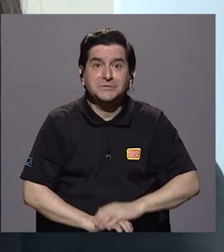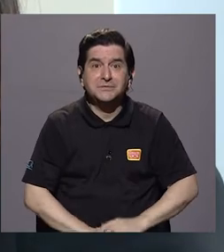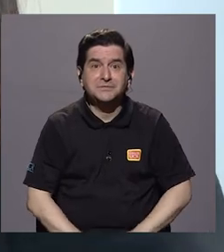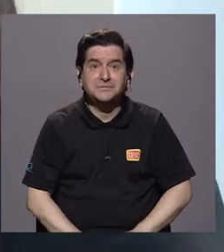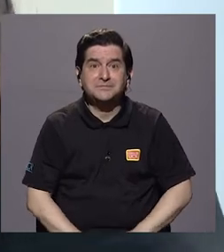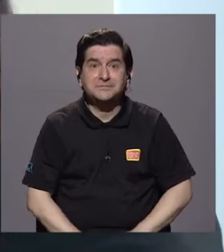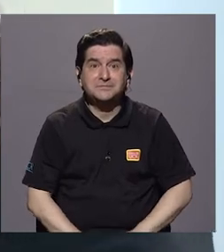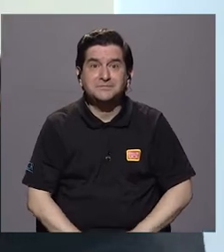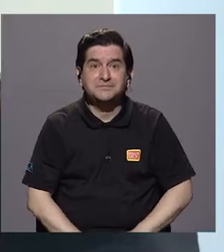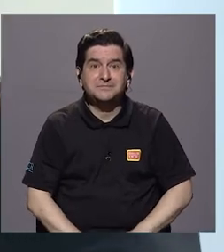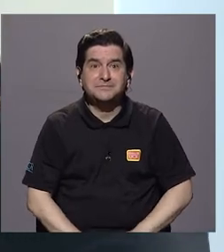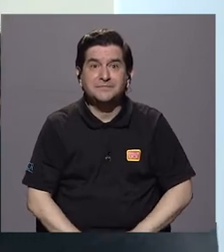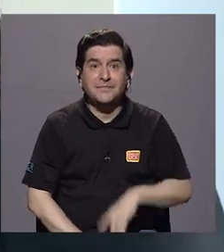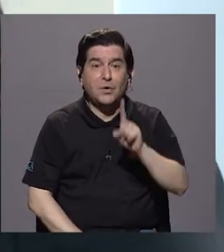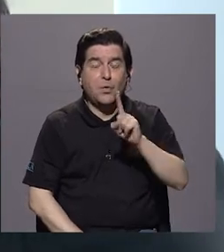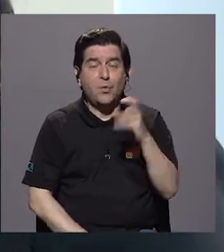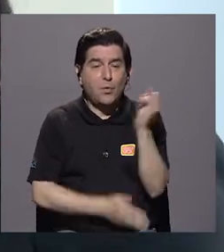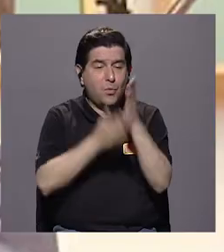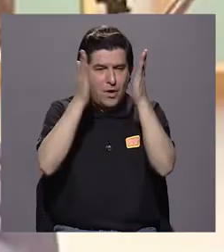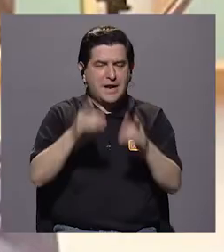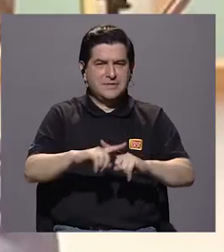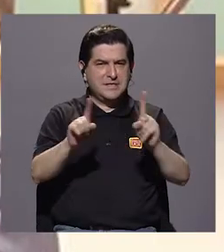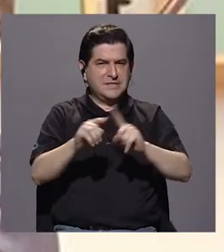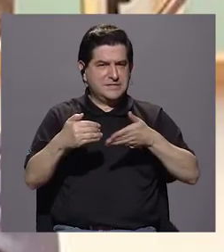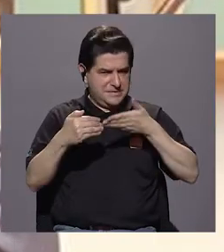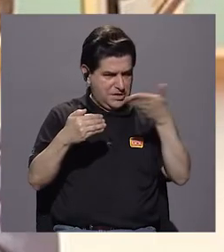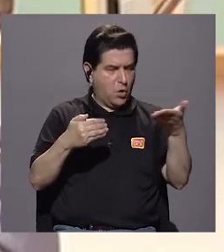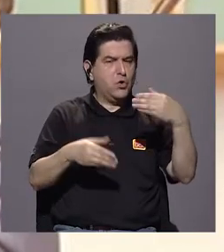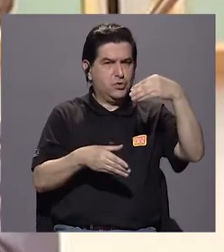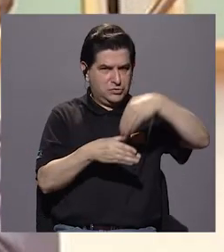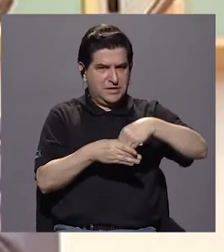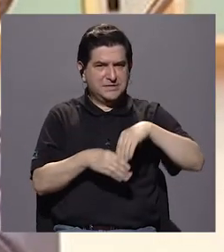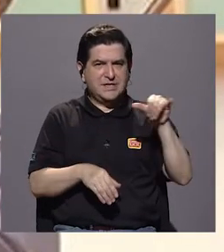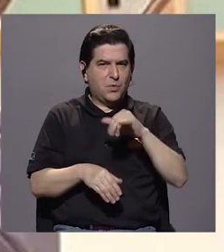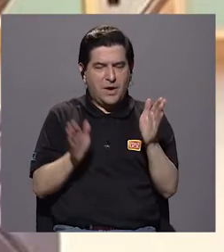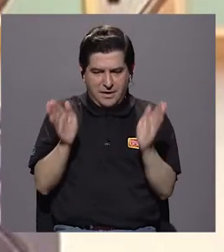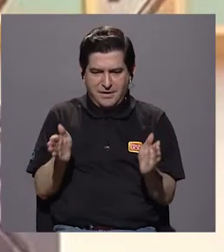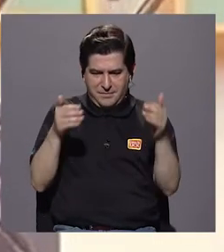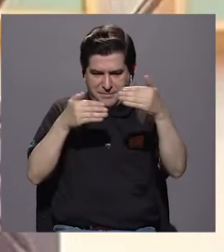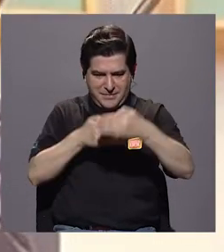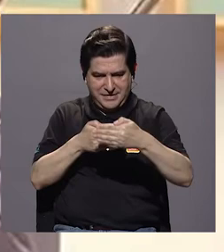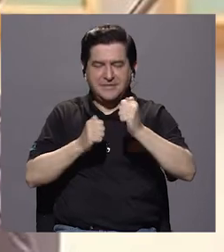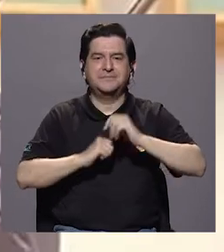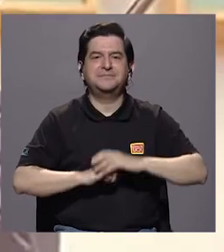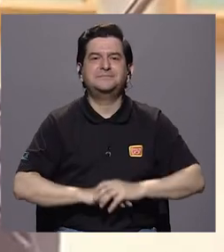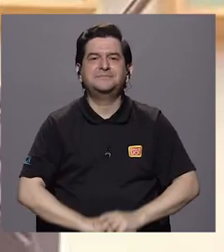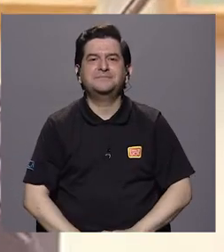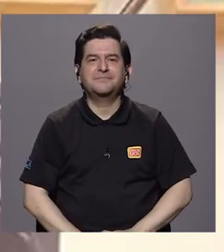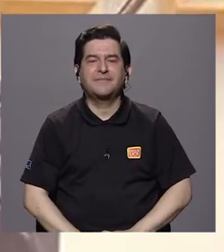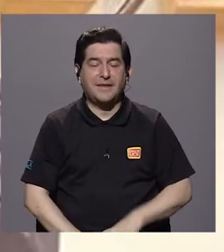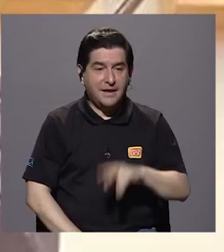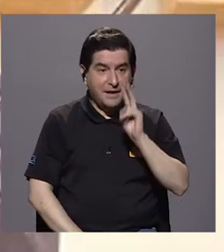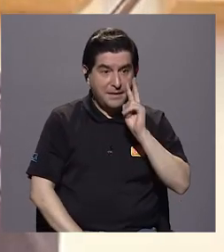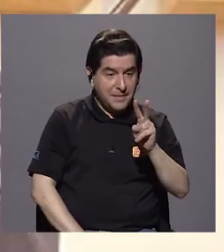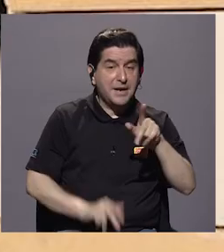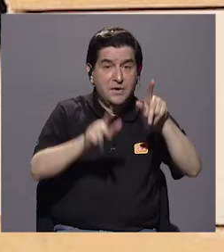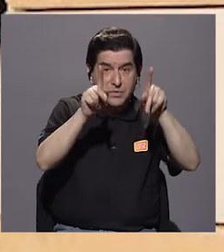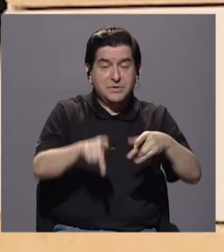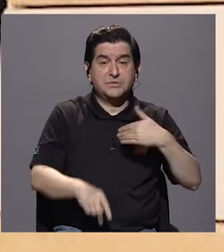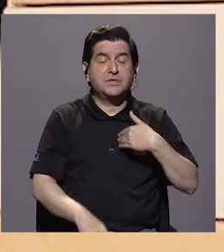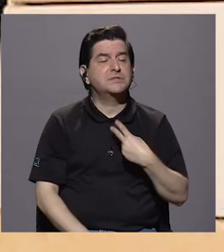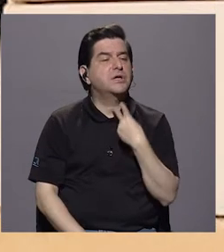Pues un artista está lleno de muchas cosas, es como un paquetito. Lo vemos en gente que tiene una